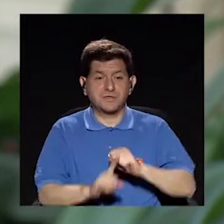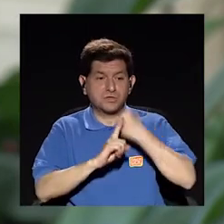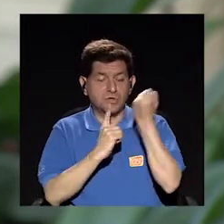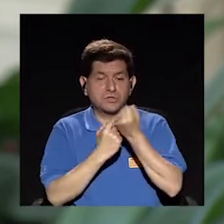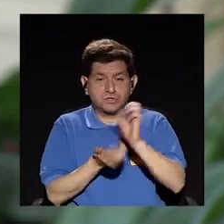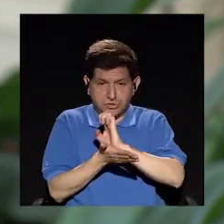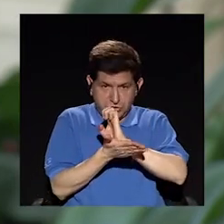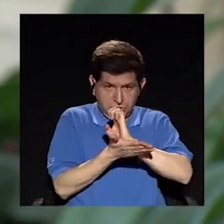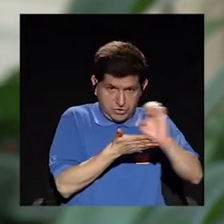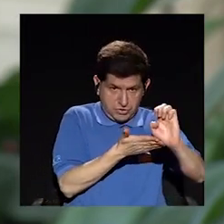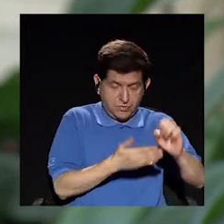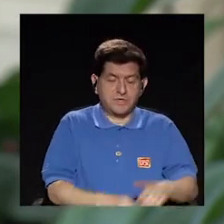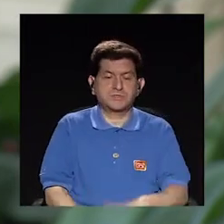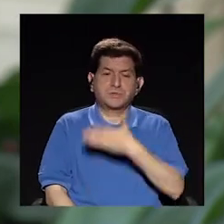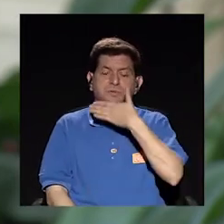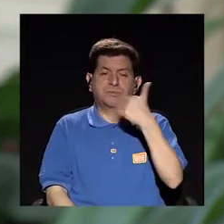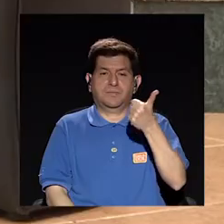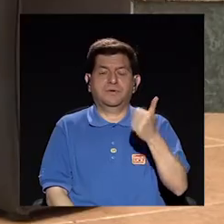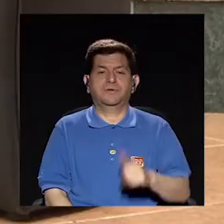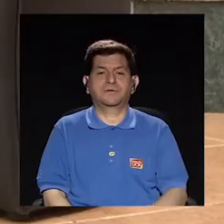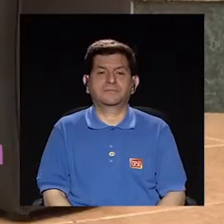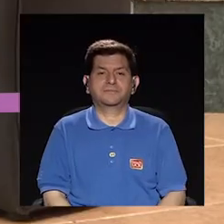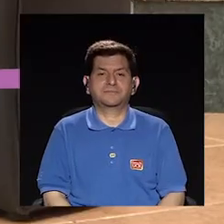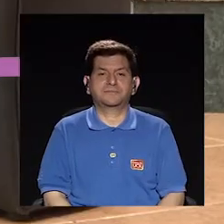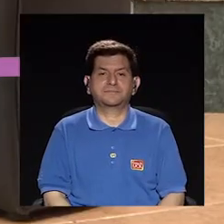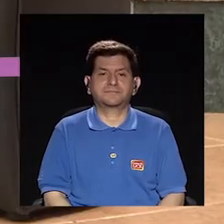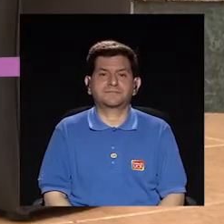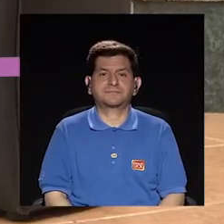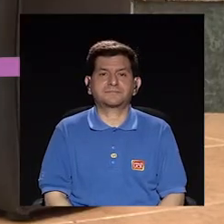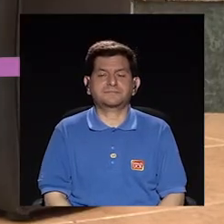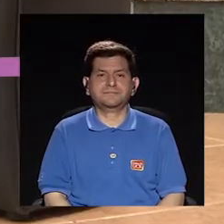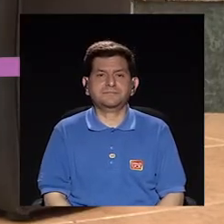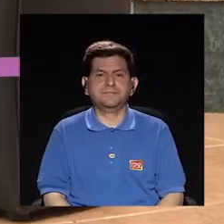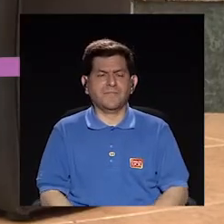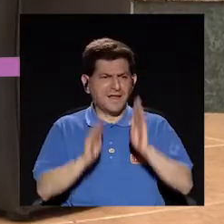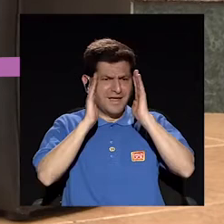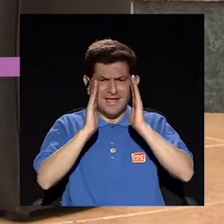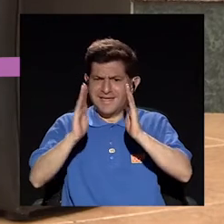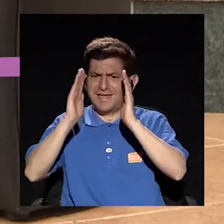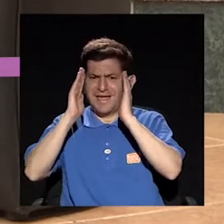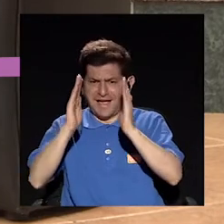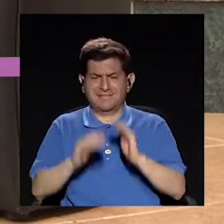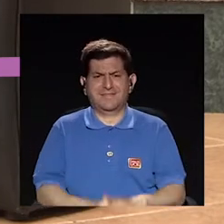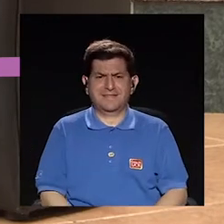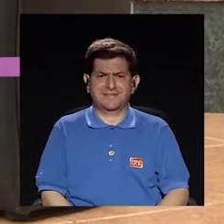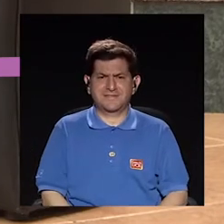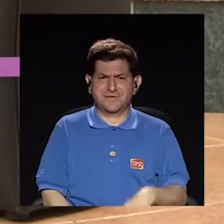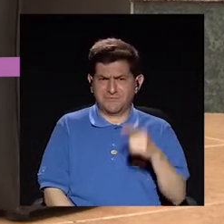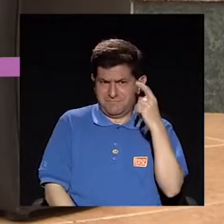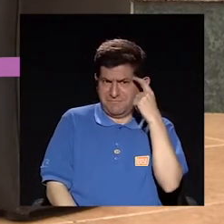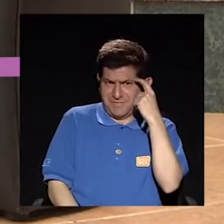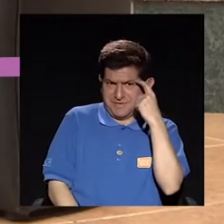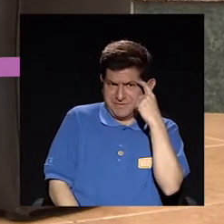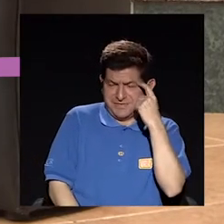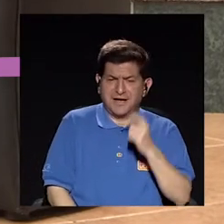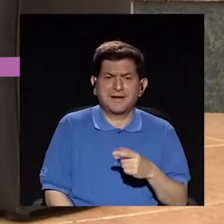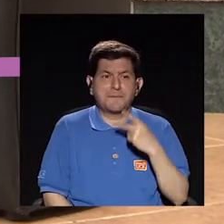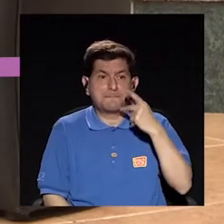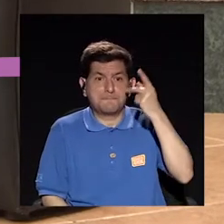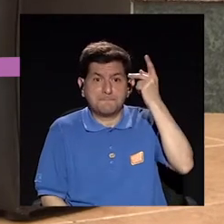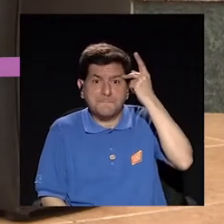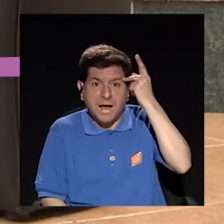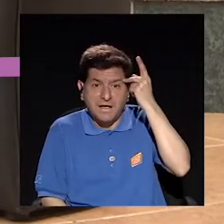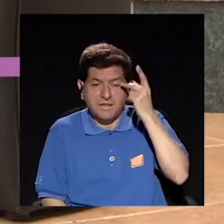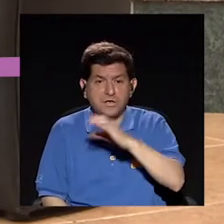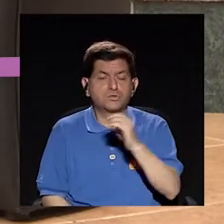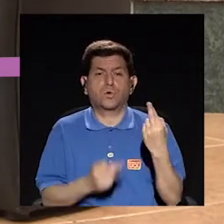prevención sea muchísimo se mejor. ¿A qué deben estar atentos, Carla, los